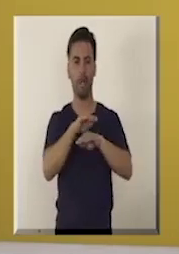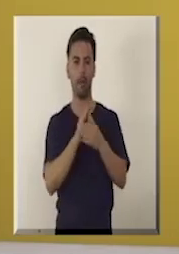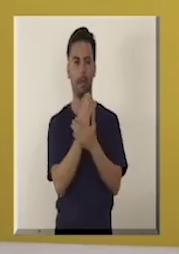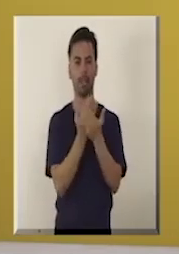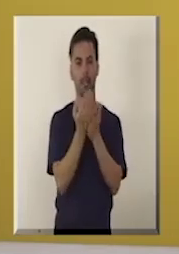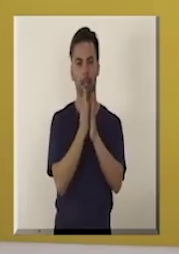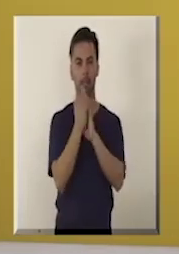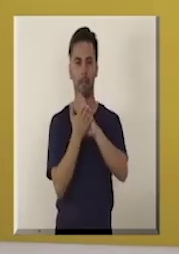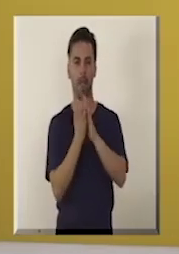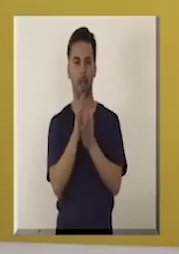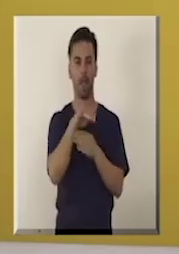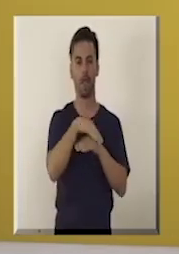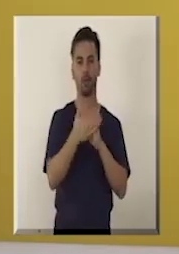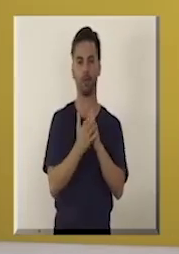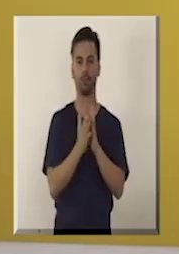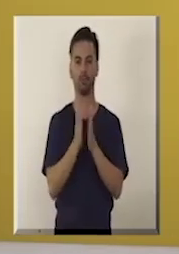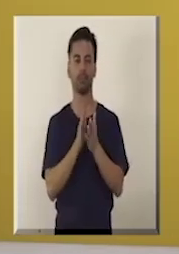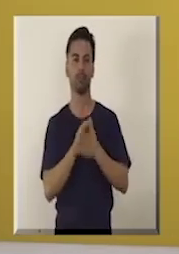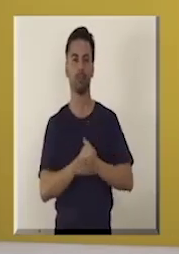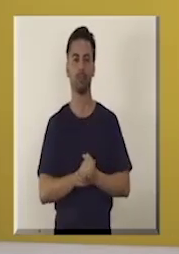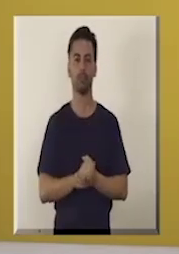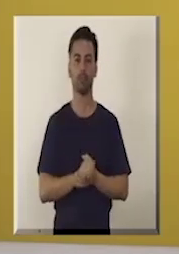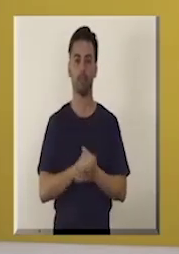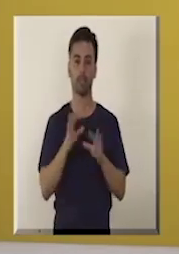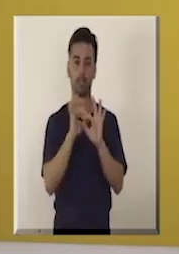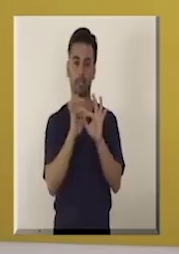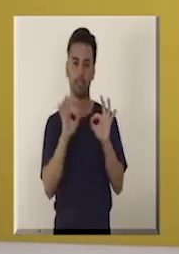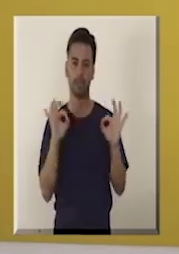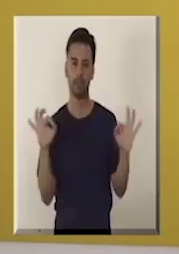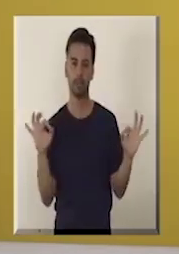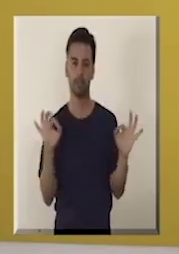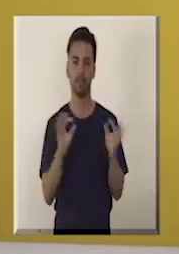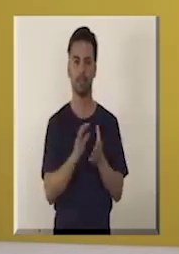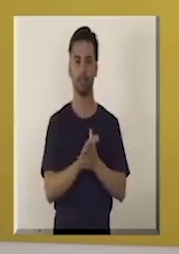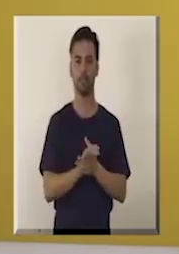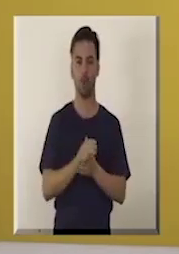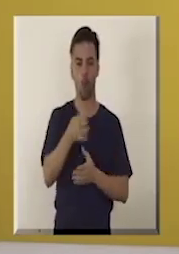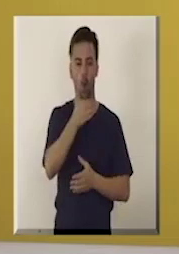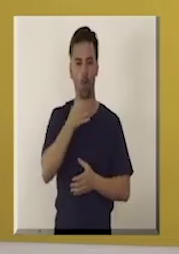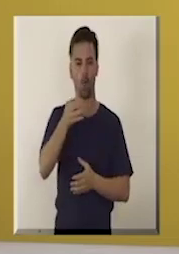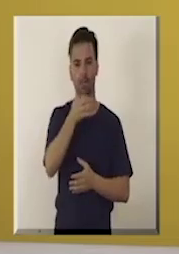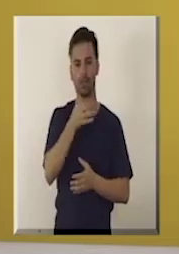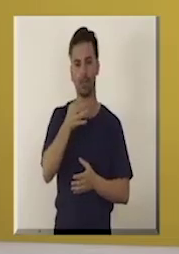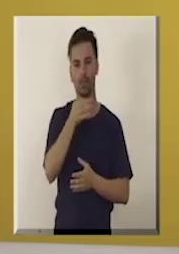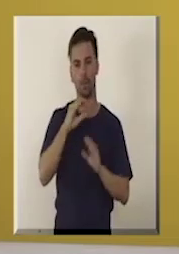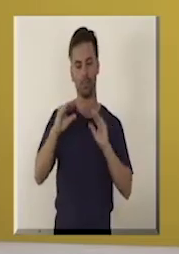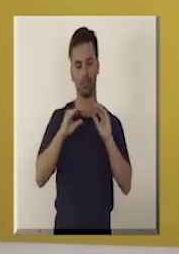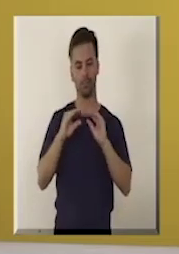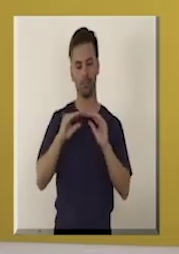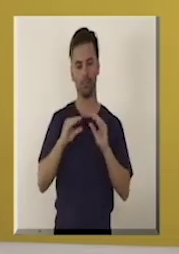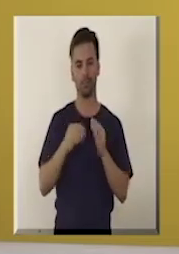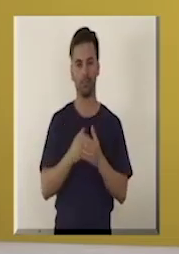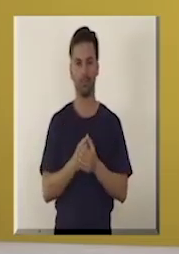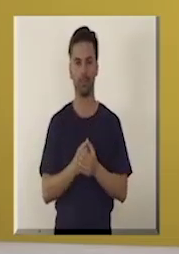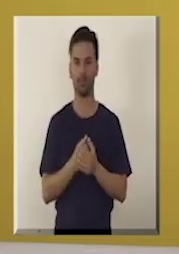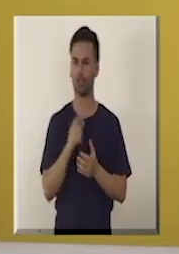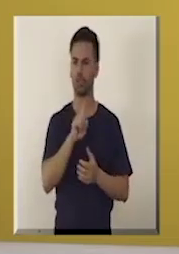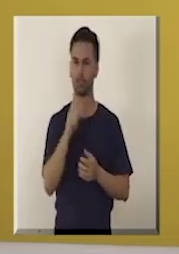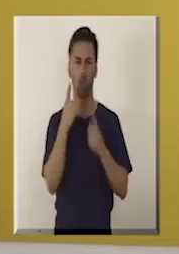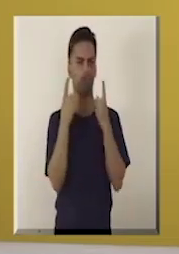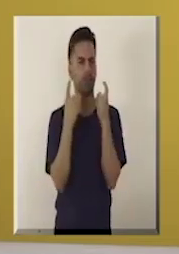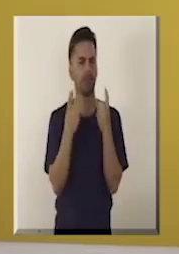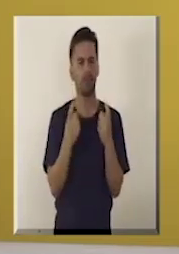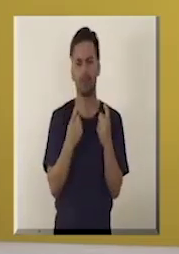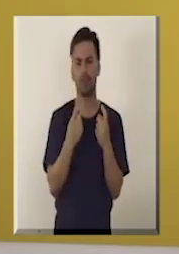supuesto, debes hacerlo despacio, con limpieza y organización. Ten en cuenta que no es